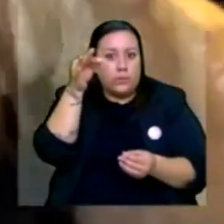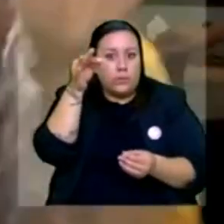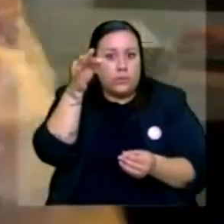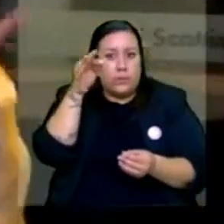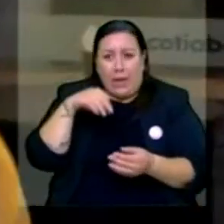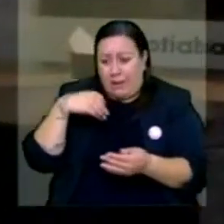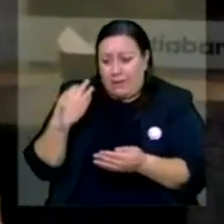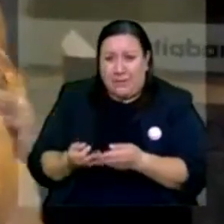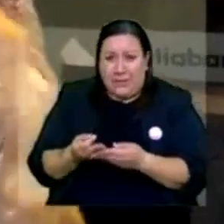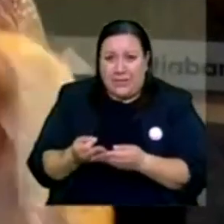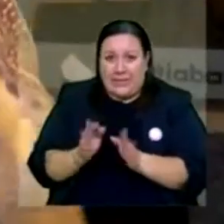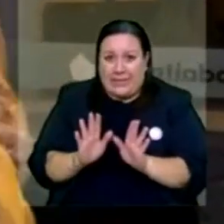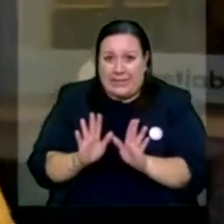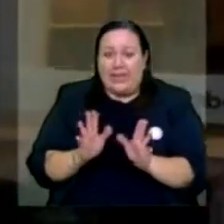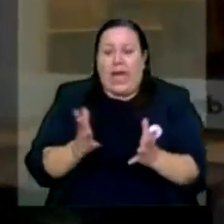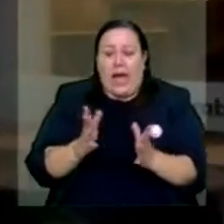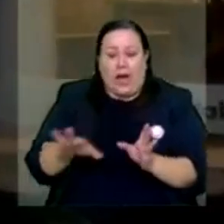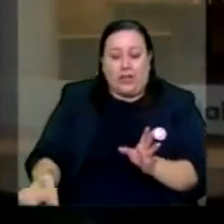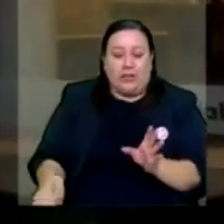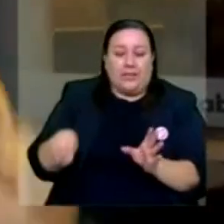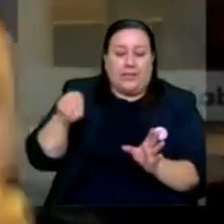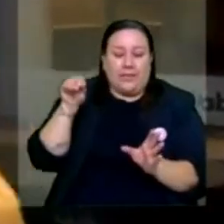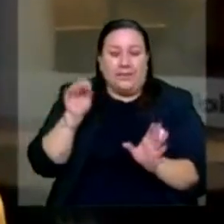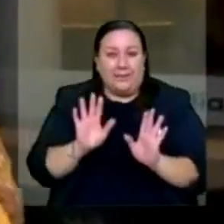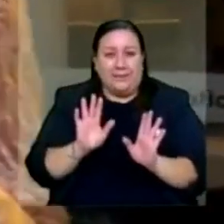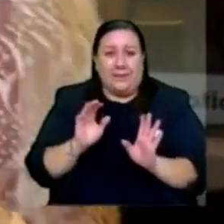Se me cayó el retorno al demonio. Ahora lo voy a buscar.